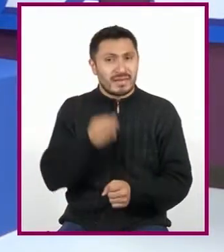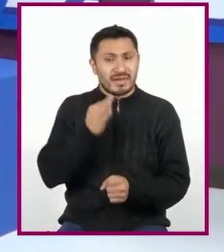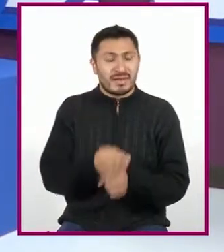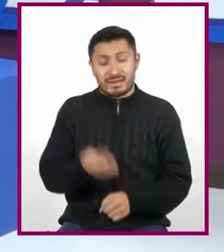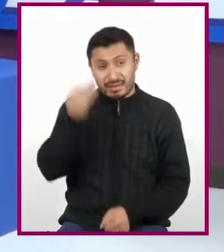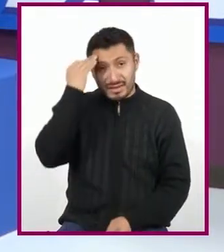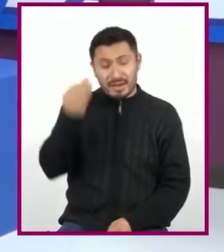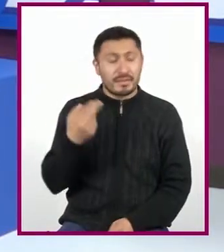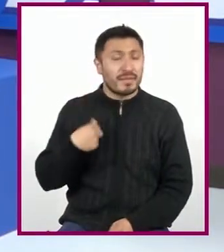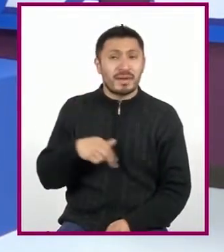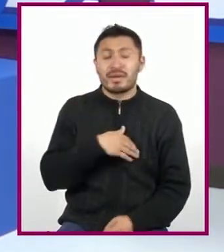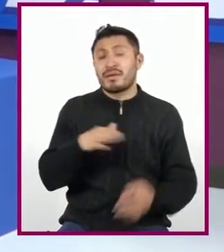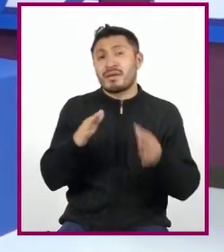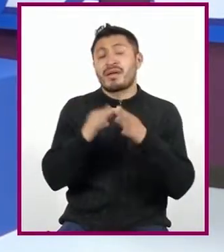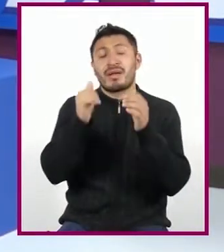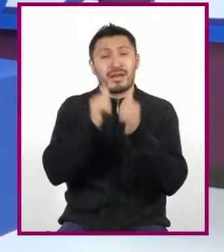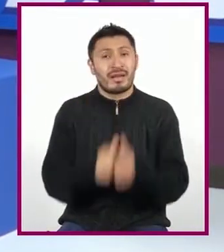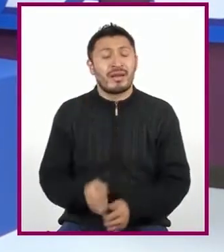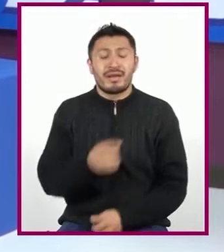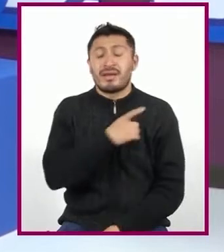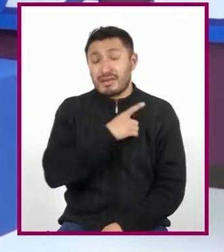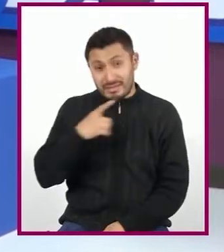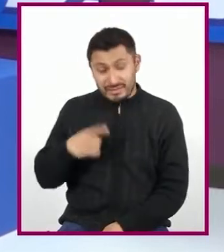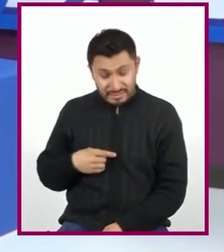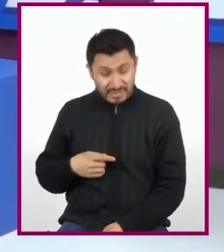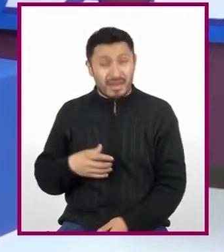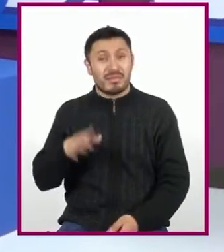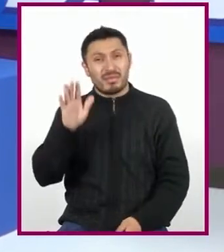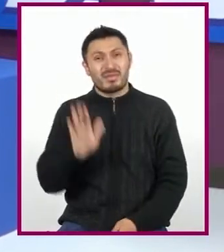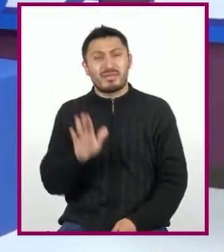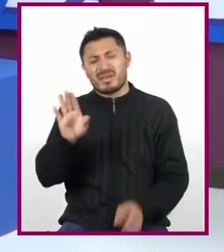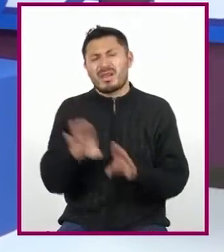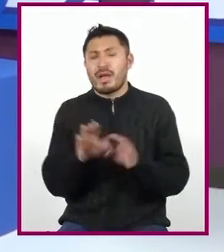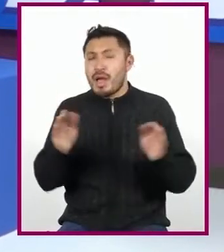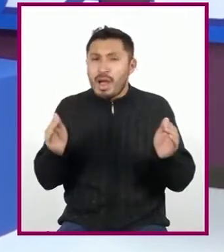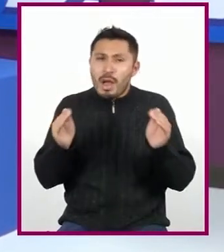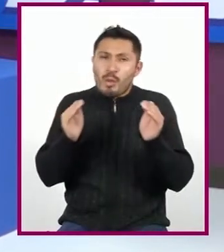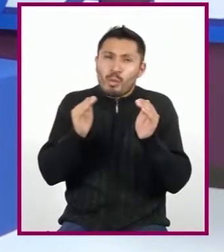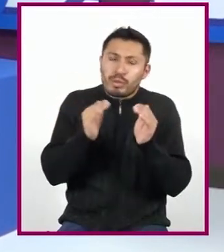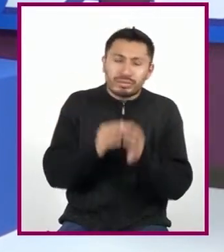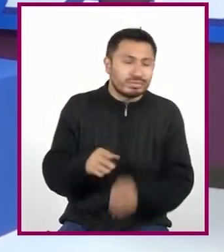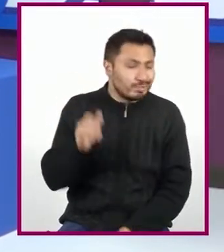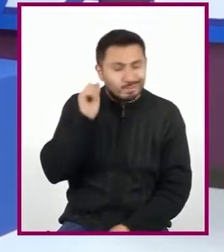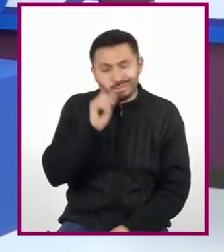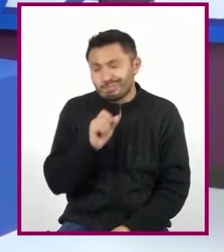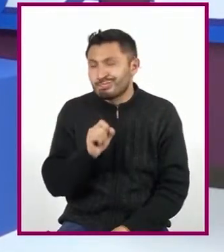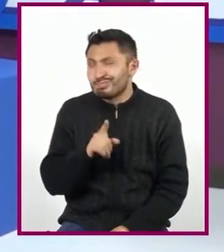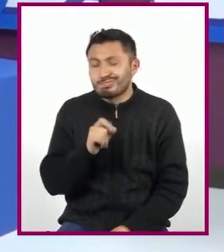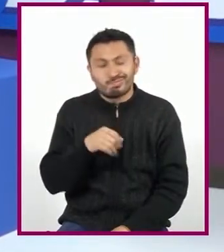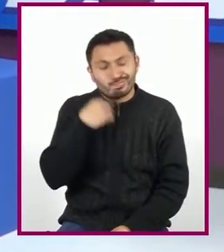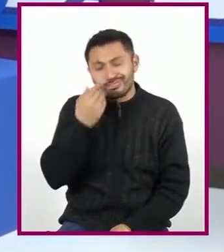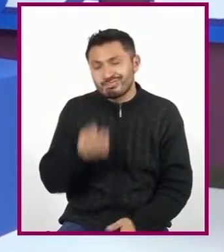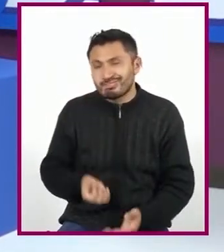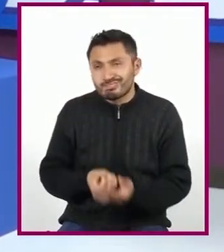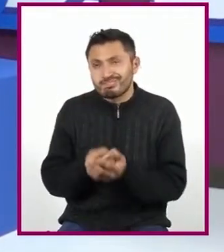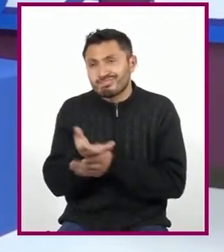que permanecer en nuestros hogares, que estos pueden parecer pequeños o monótonos y que deseamos salir y disfrutar de